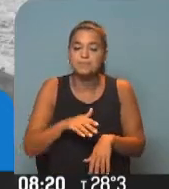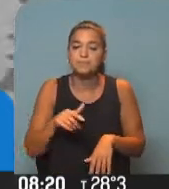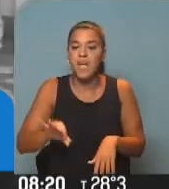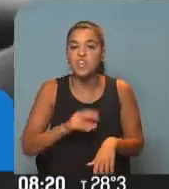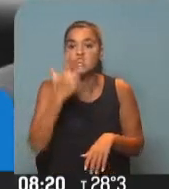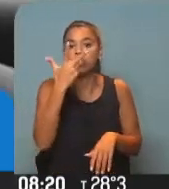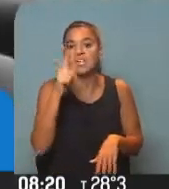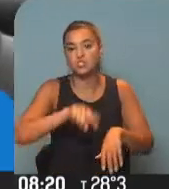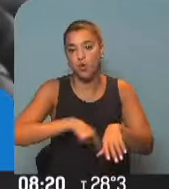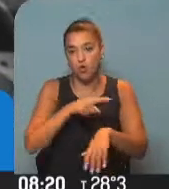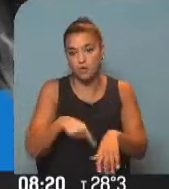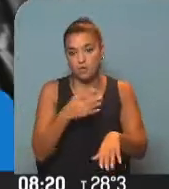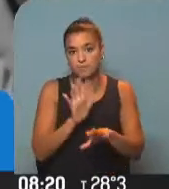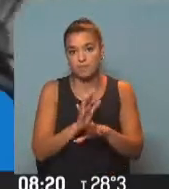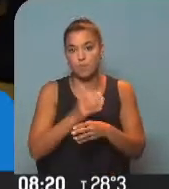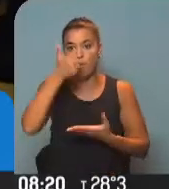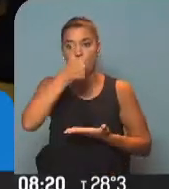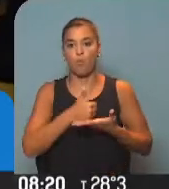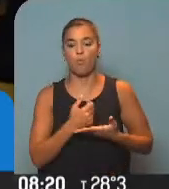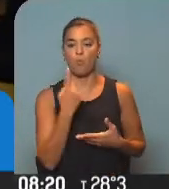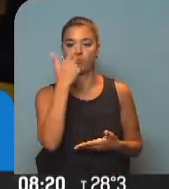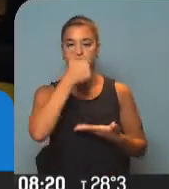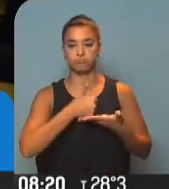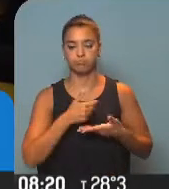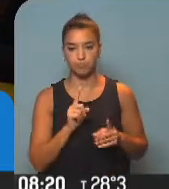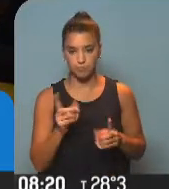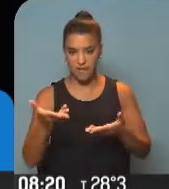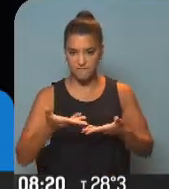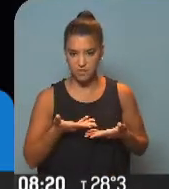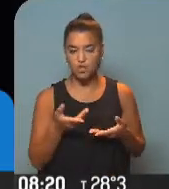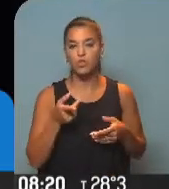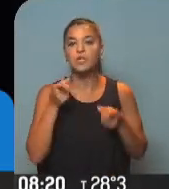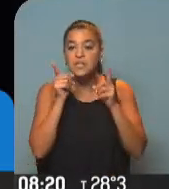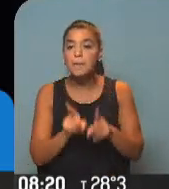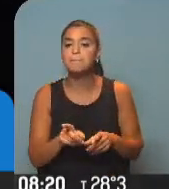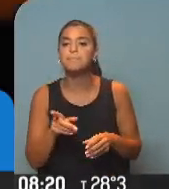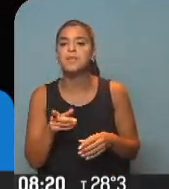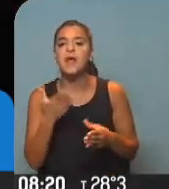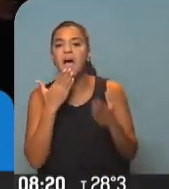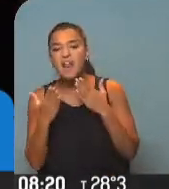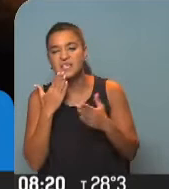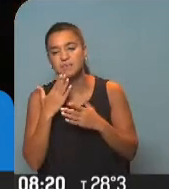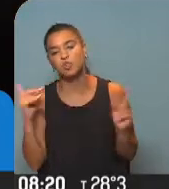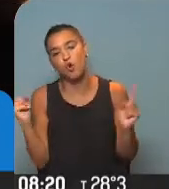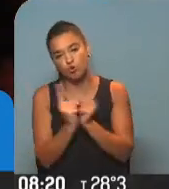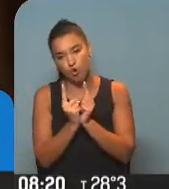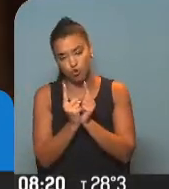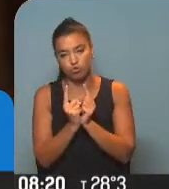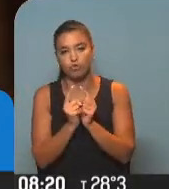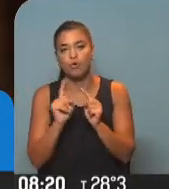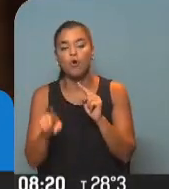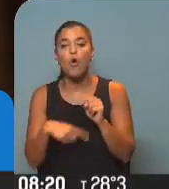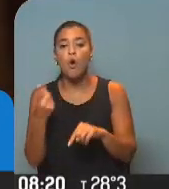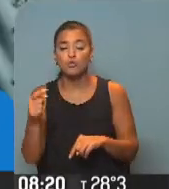una de las posibilidades era recortando al anfitrión. Al mismo tiempo también se van a recortar y muchísimo los agradecimientos. Otra de las particularidades